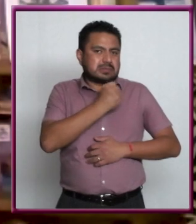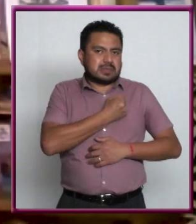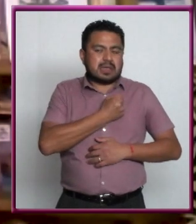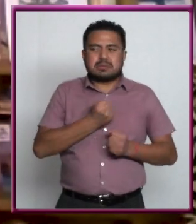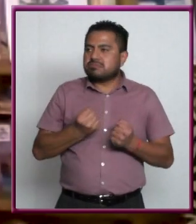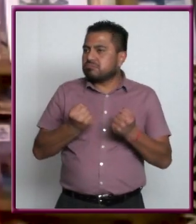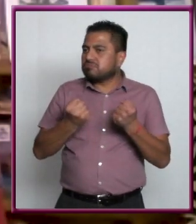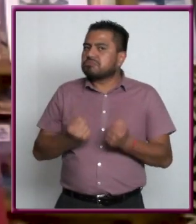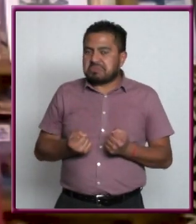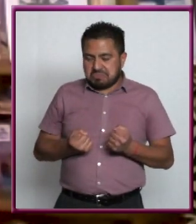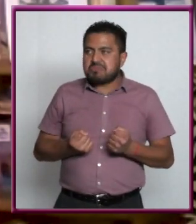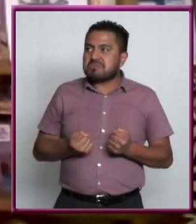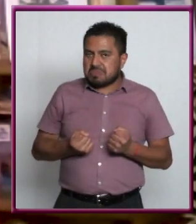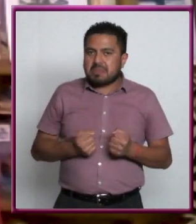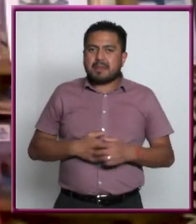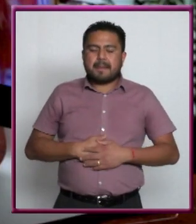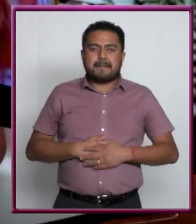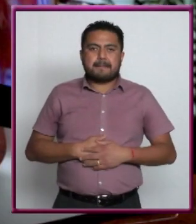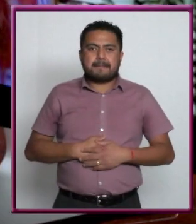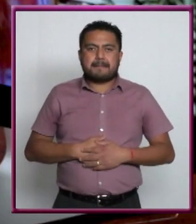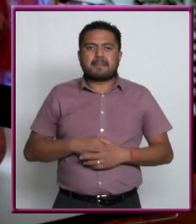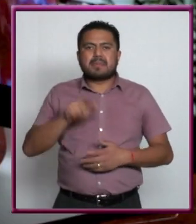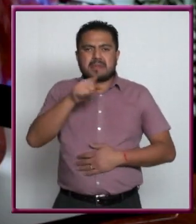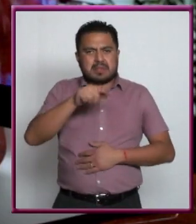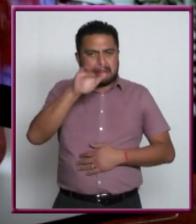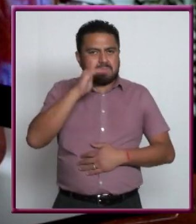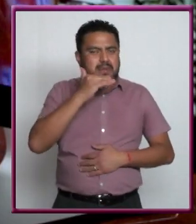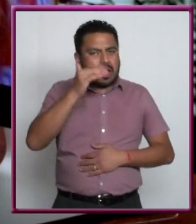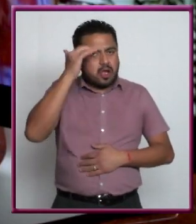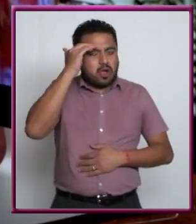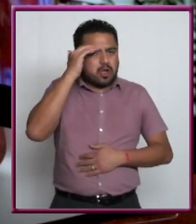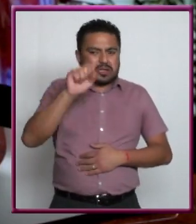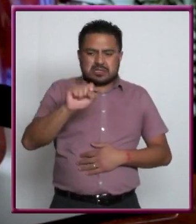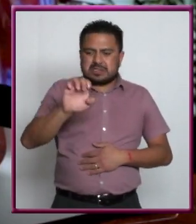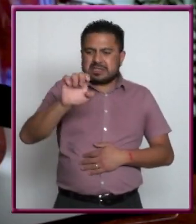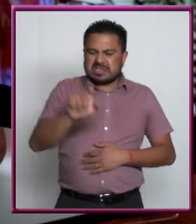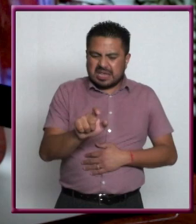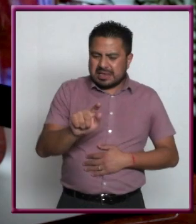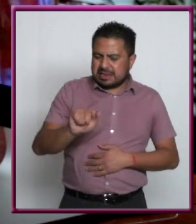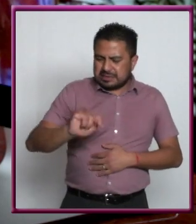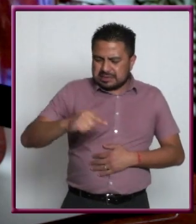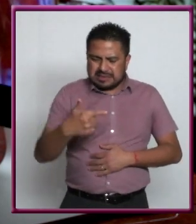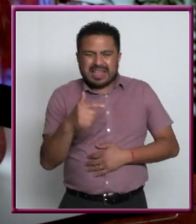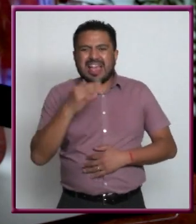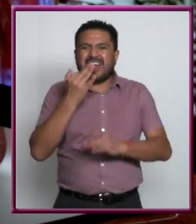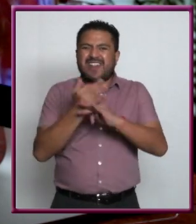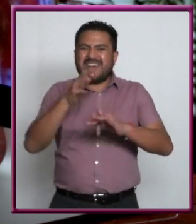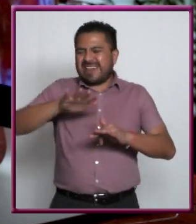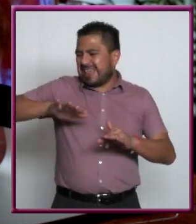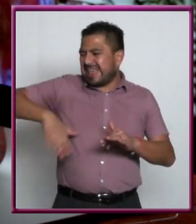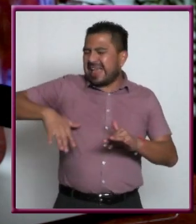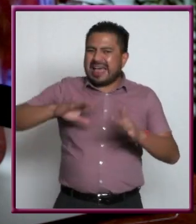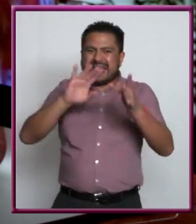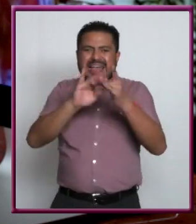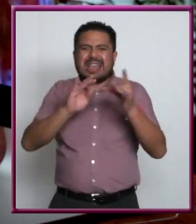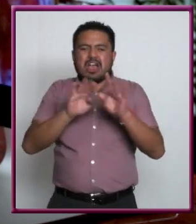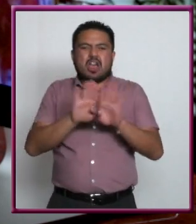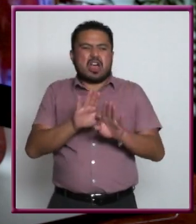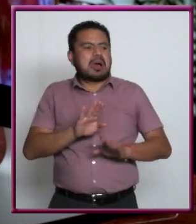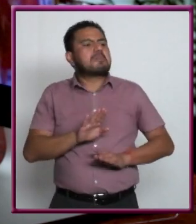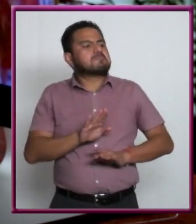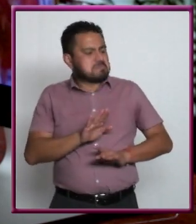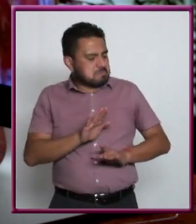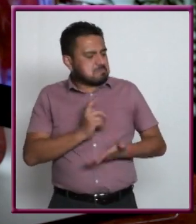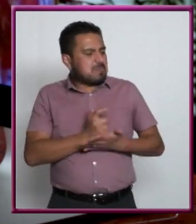dices, sana y segura. Y bien conocemos que en el sexting existe, como bien lo dijiste ahorita, pues un